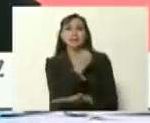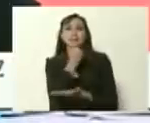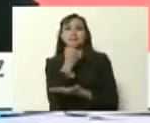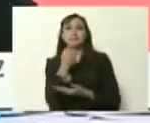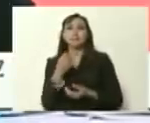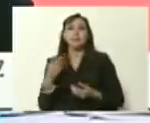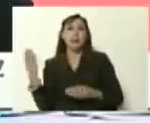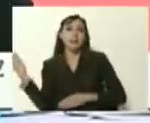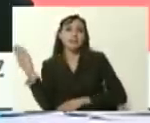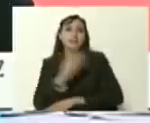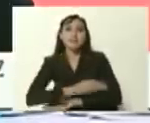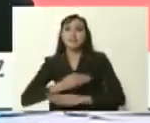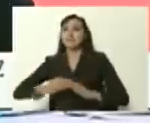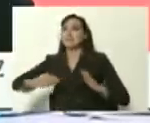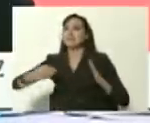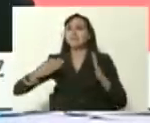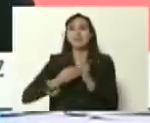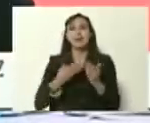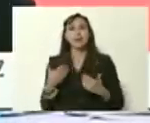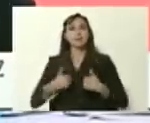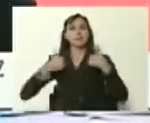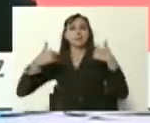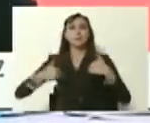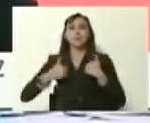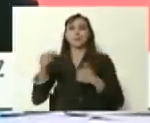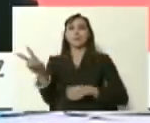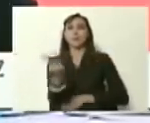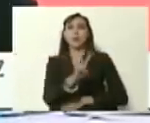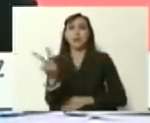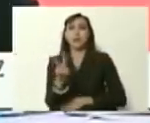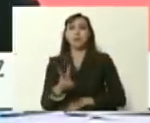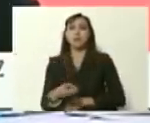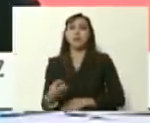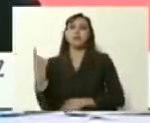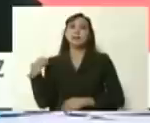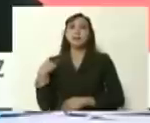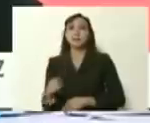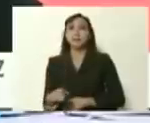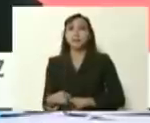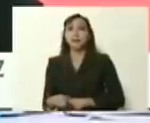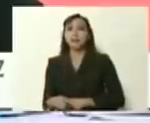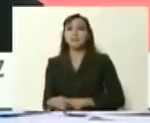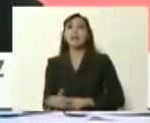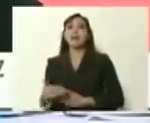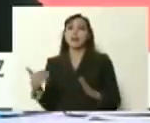bloqueo y de las sanciones contra Venezuela tenían